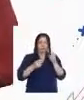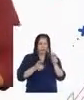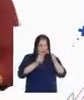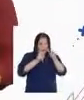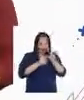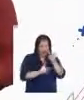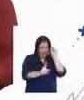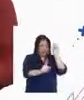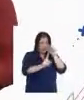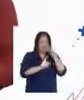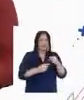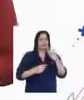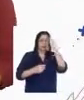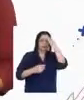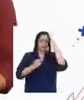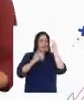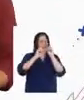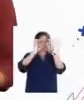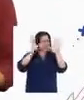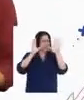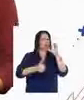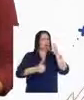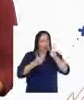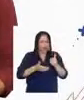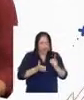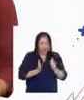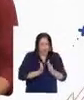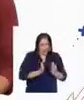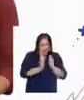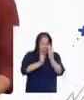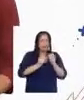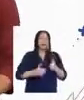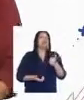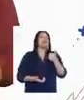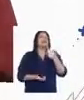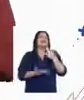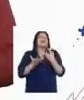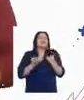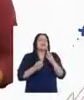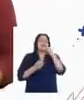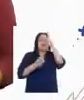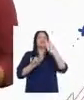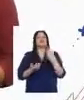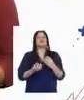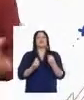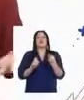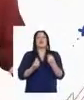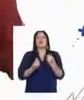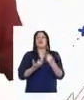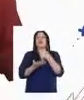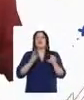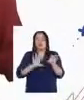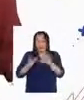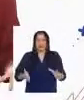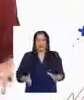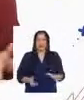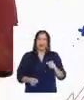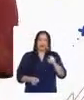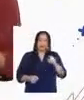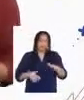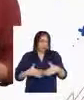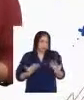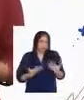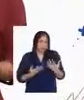tienes clara tu vocación, a dónde vas, el lugar que vas a ocupar y qué harás ahí. En ese caso